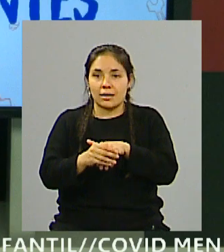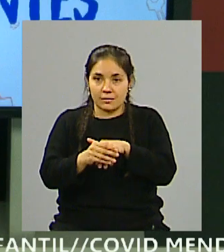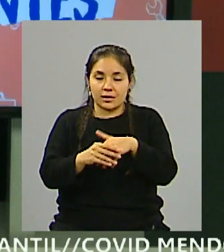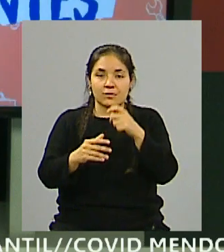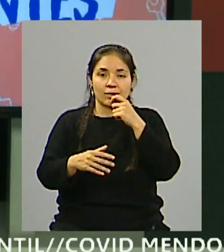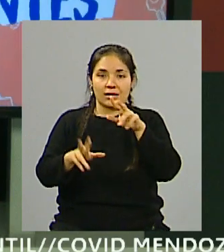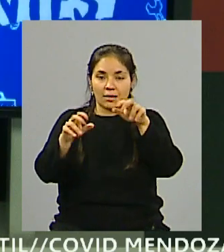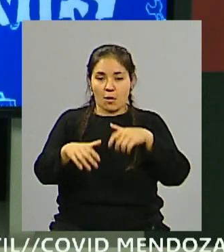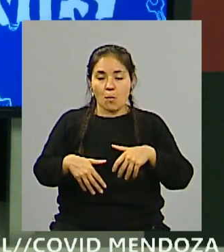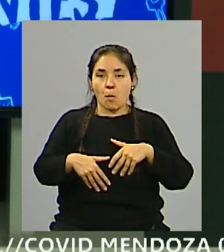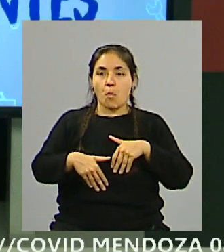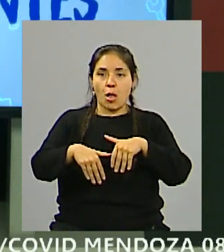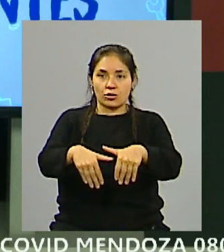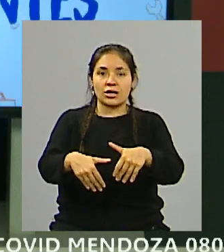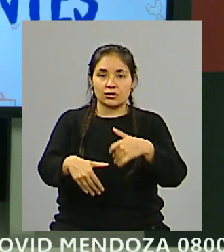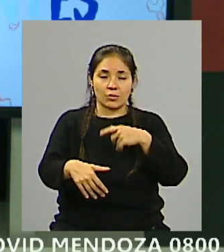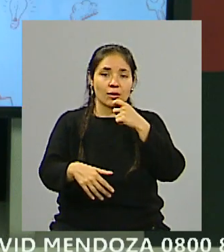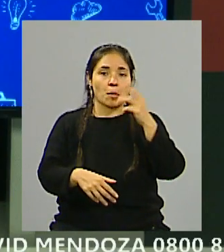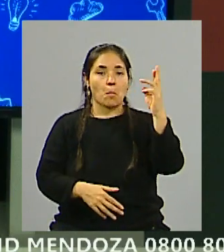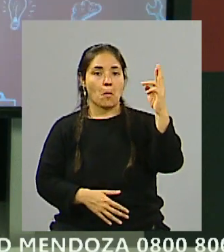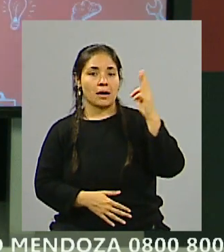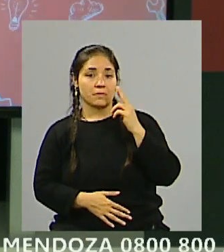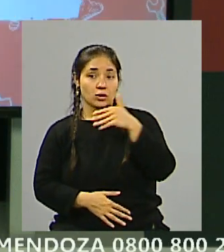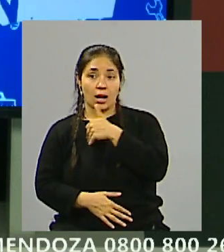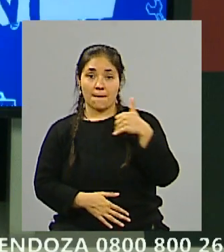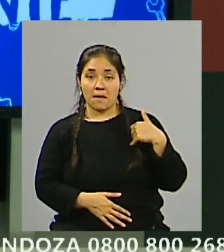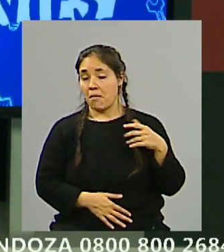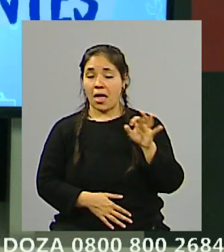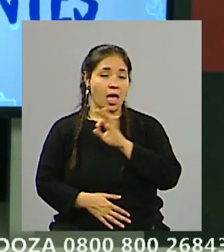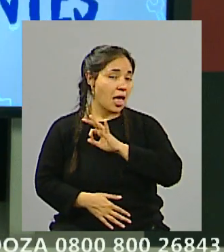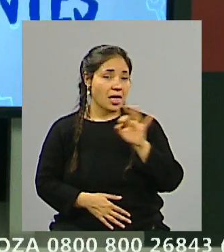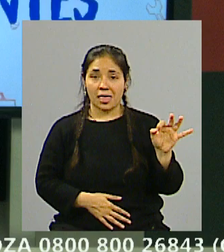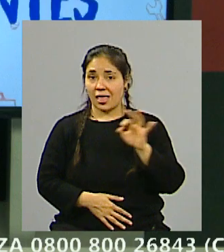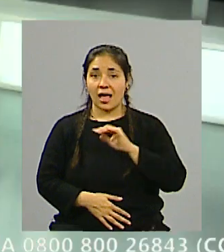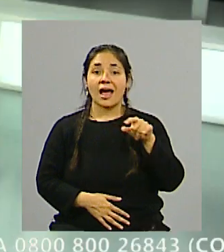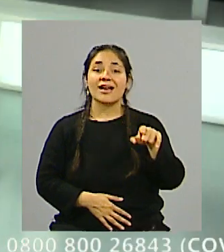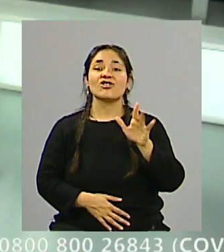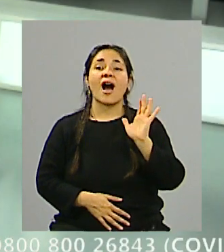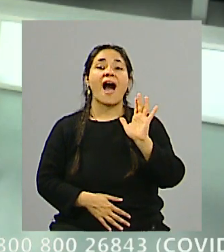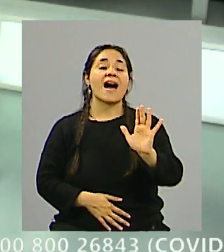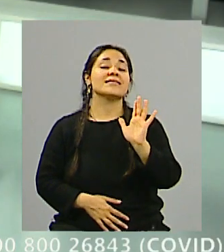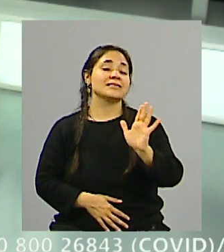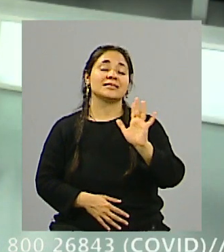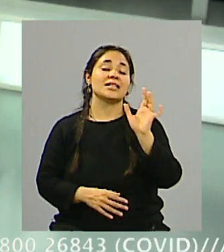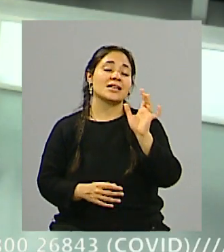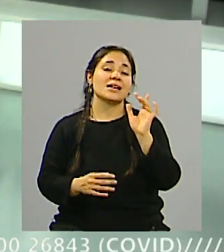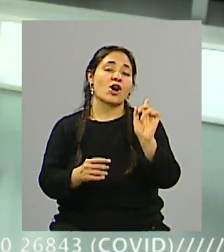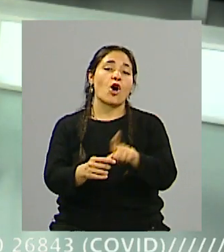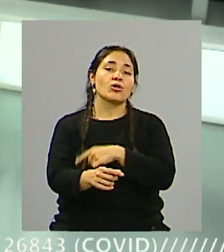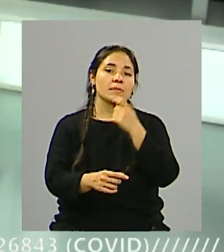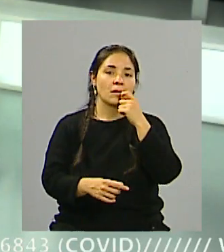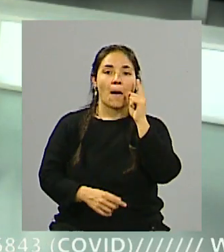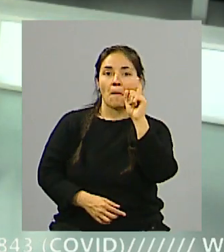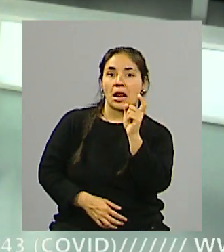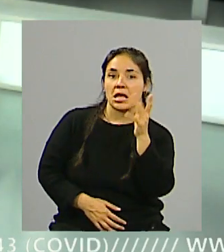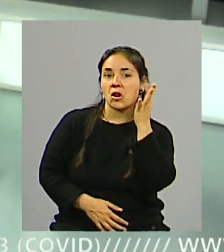reproductivo, intervenirlo sin el consentimiento de la otra persona. Sí, esa es una concepción que tiene que ver mucho con esta mirada del riesgo, de